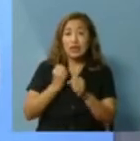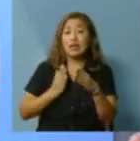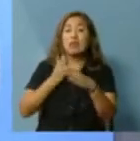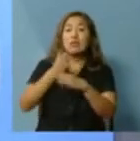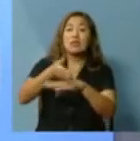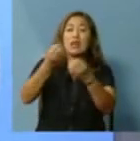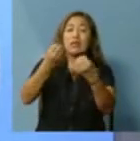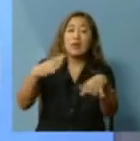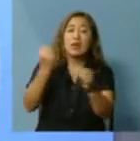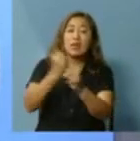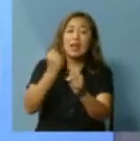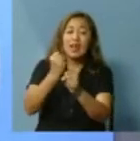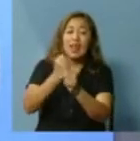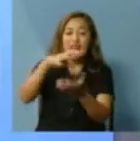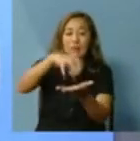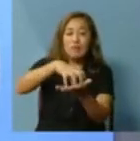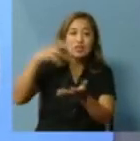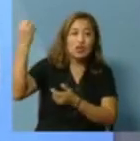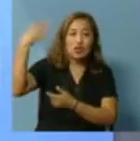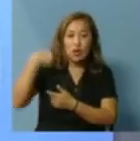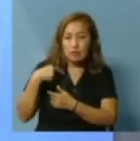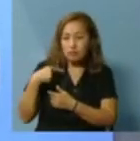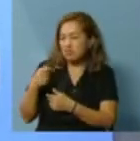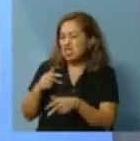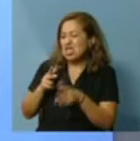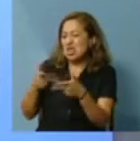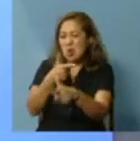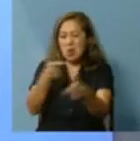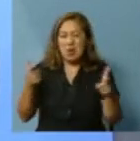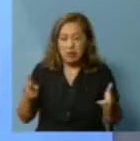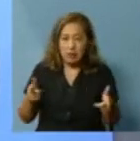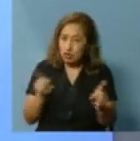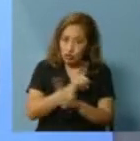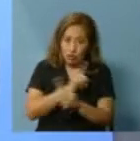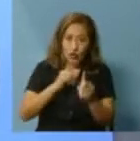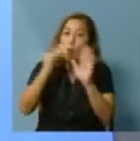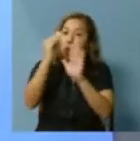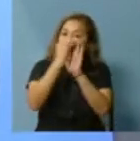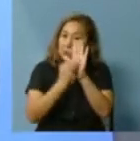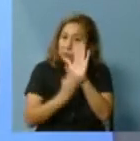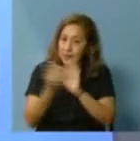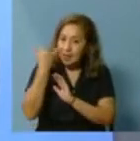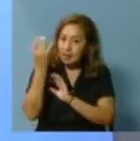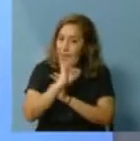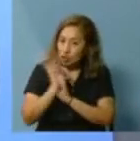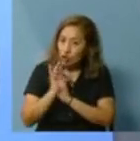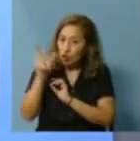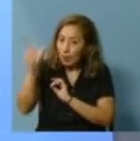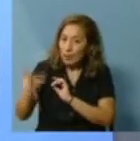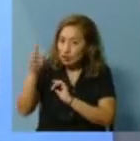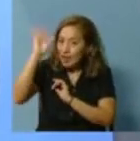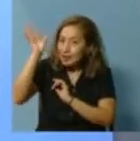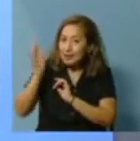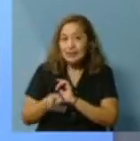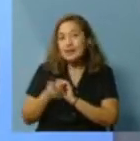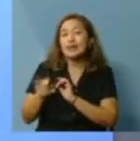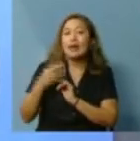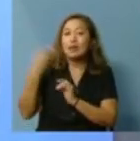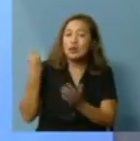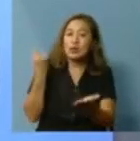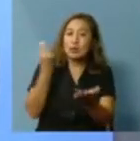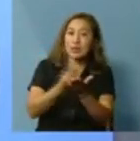causa ya no es como dicen por ahí que no se hizo nada se han tomado los datos hemos cargado todo estuvo el